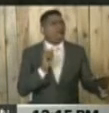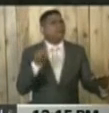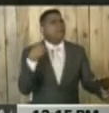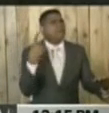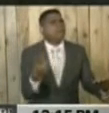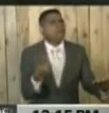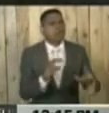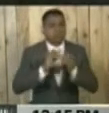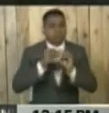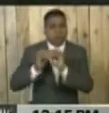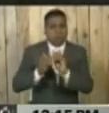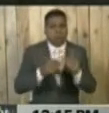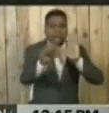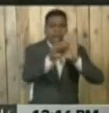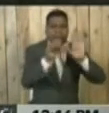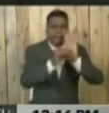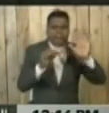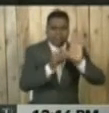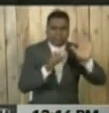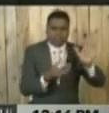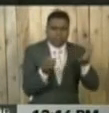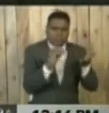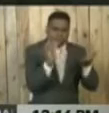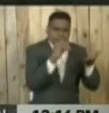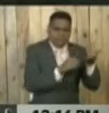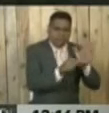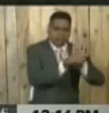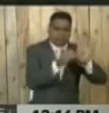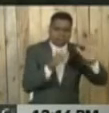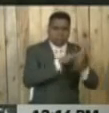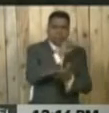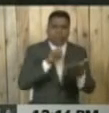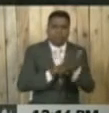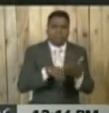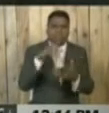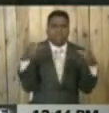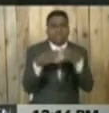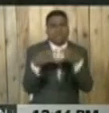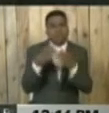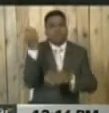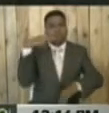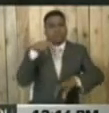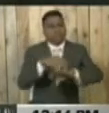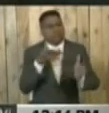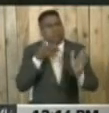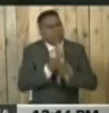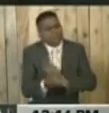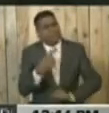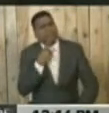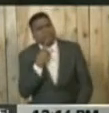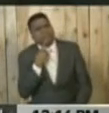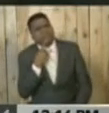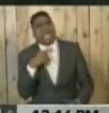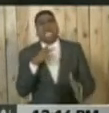carrera incorporaron artículos directamente en la plenaria. Pero esa es la parte